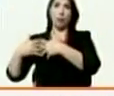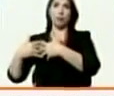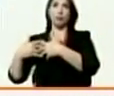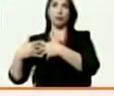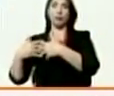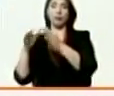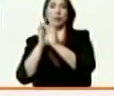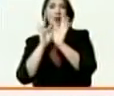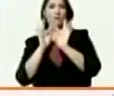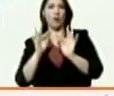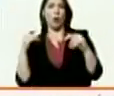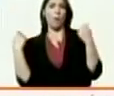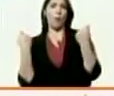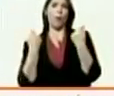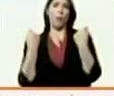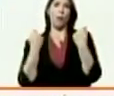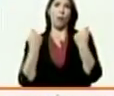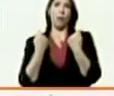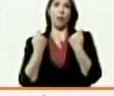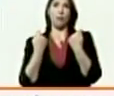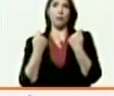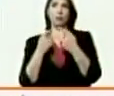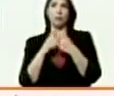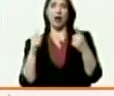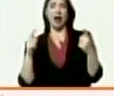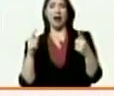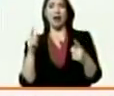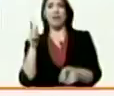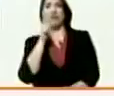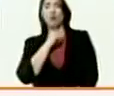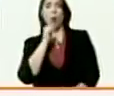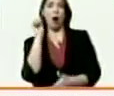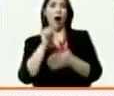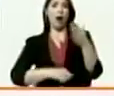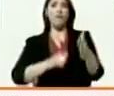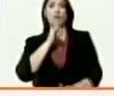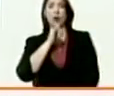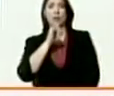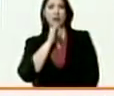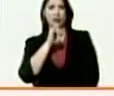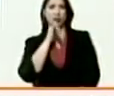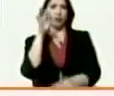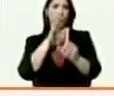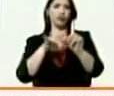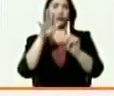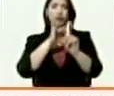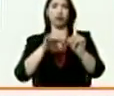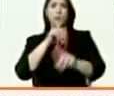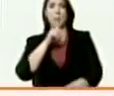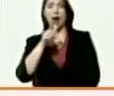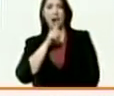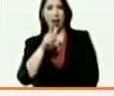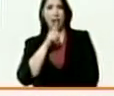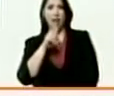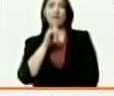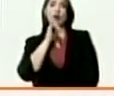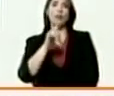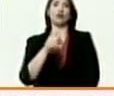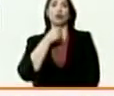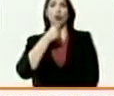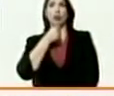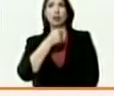manera de propaganda para la desinformación y la manipulación de las noticias, utilizan esta bandera